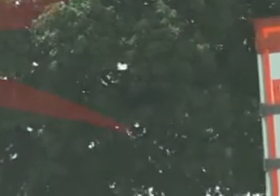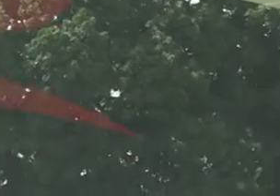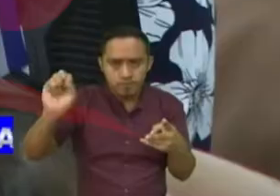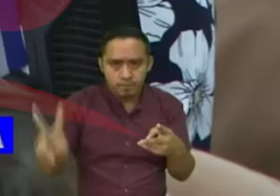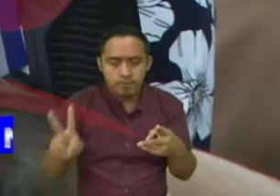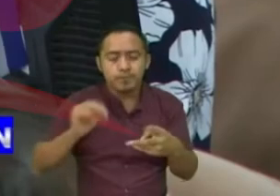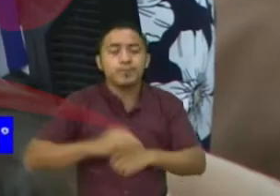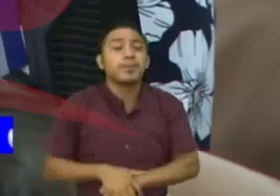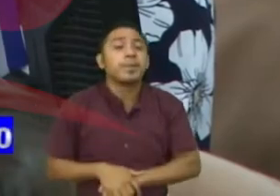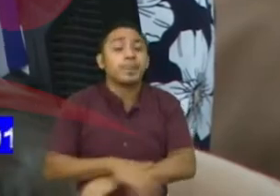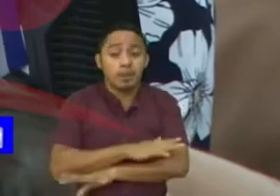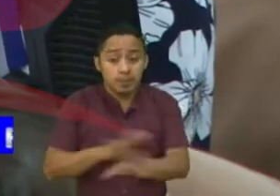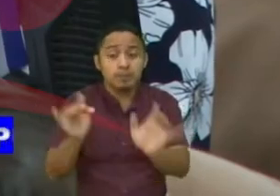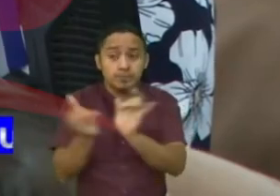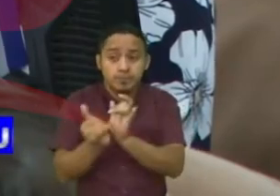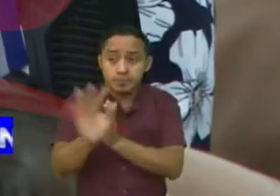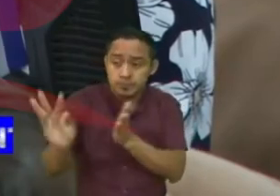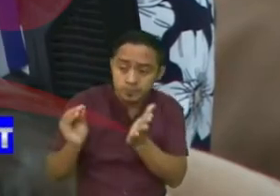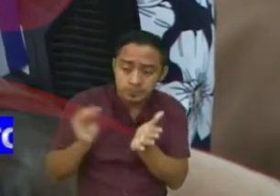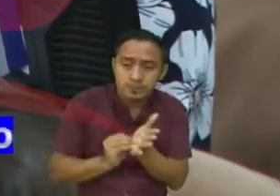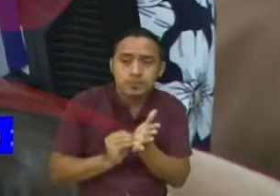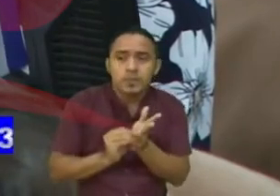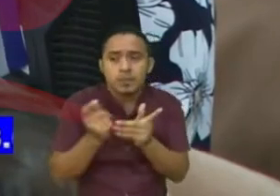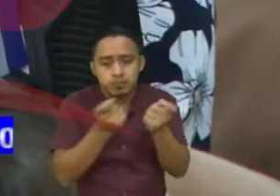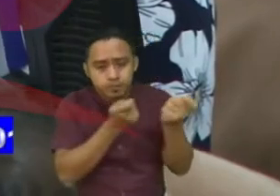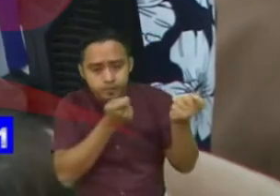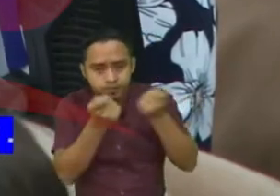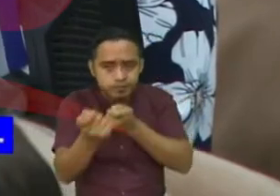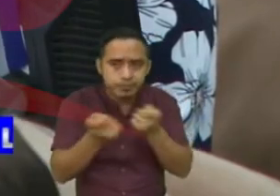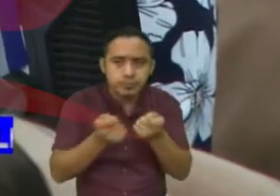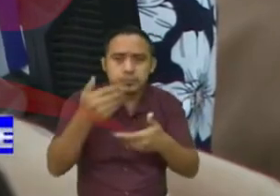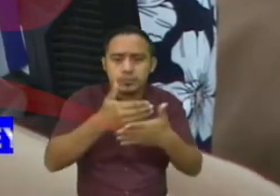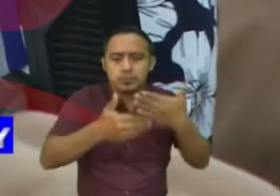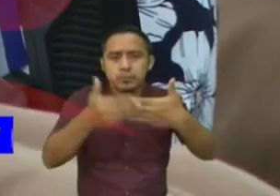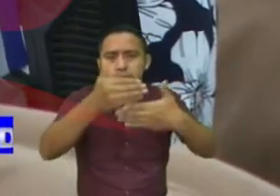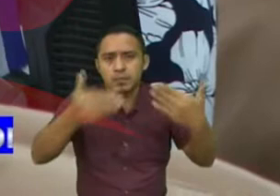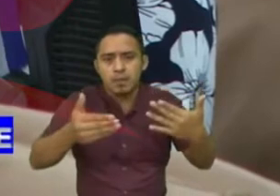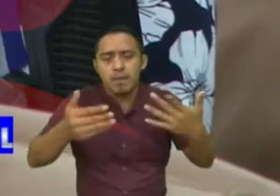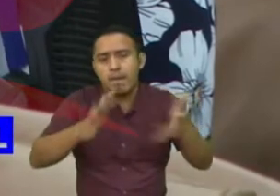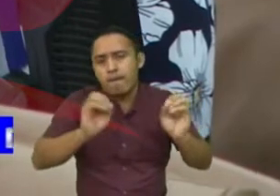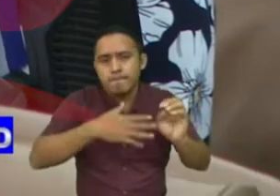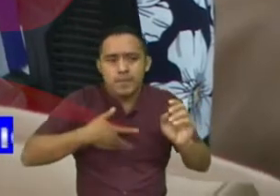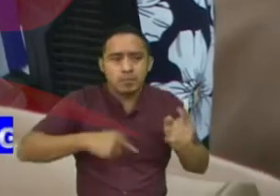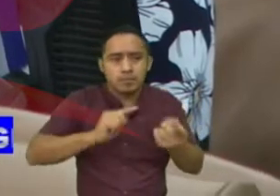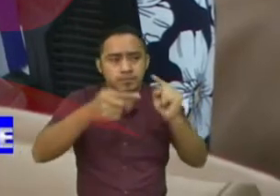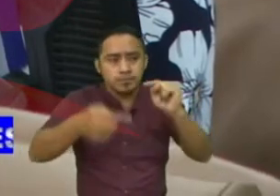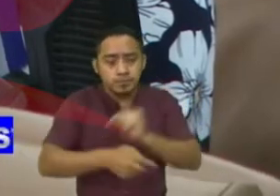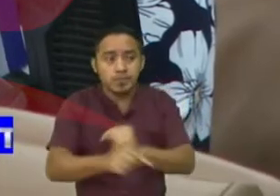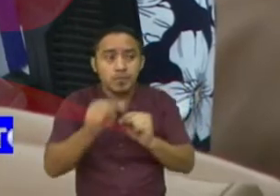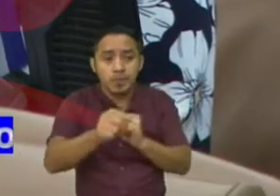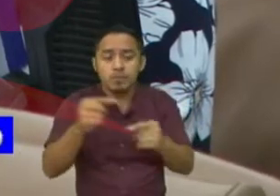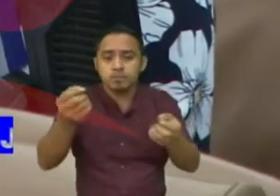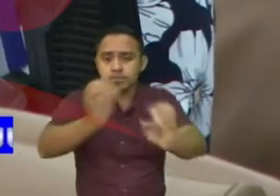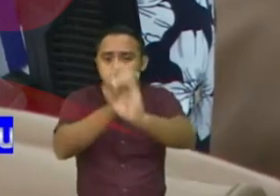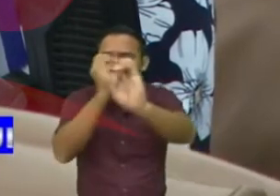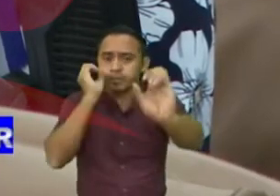137%. Asimismo, se incorporan las regulaciones sobre la construcción, reparación o mejora de infraestructuras relacionadas con el